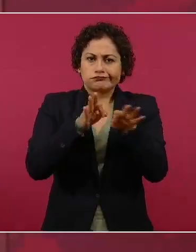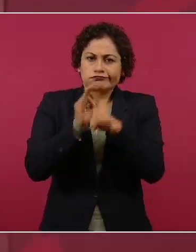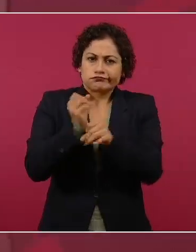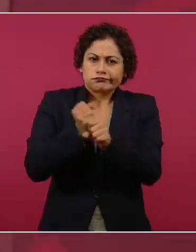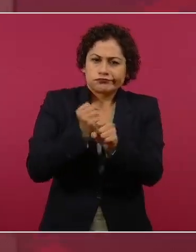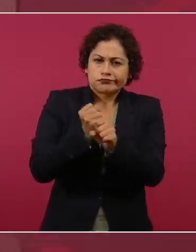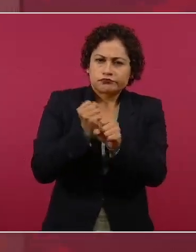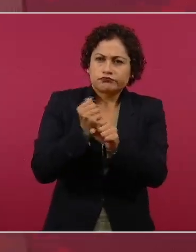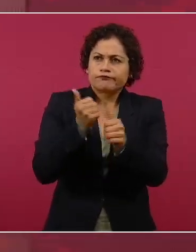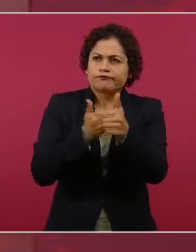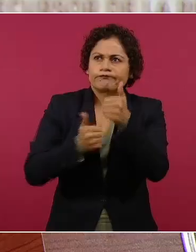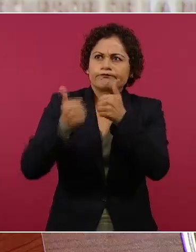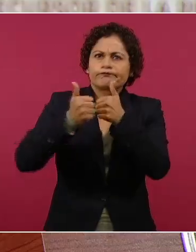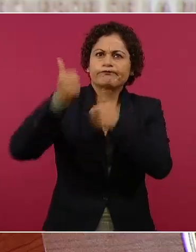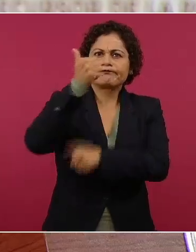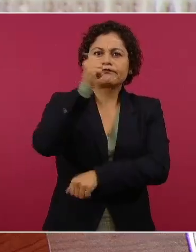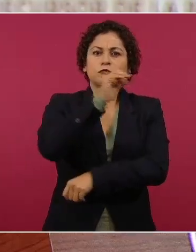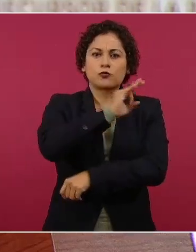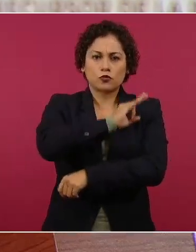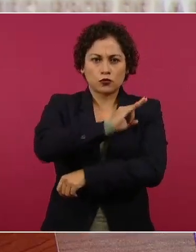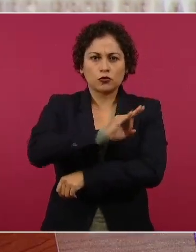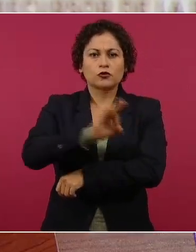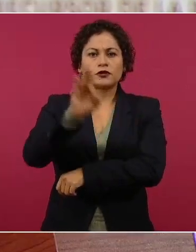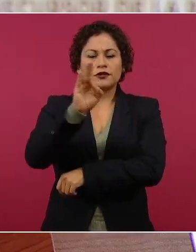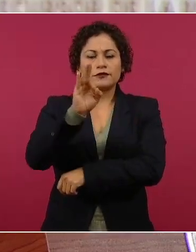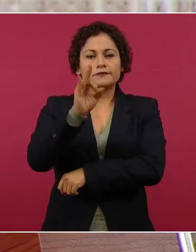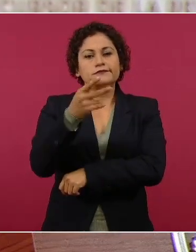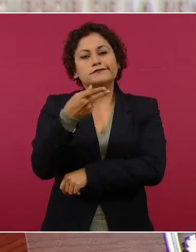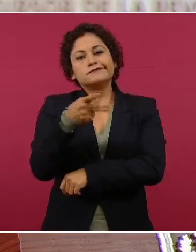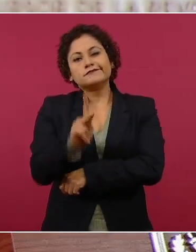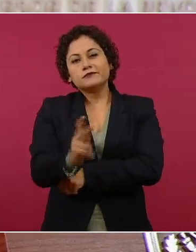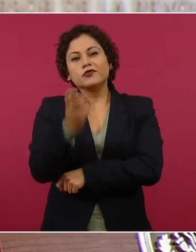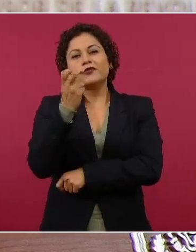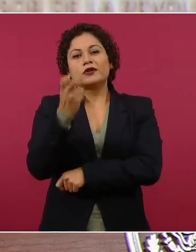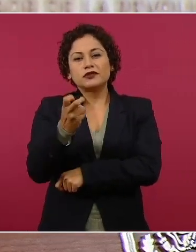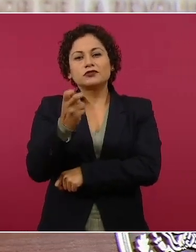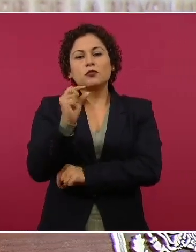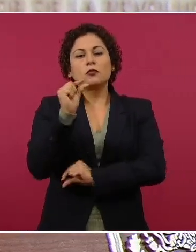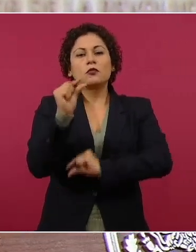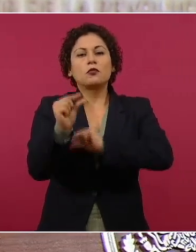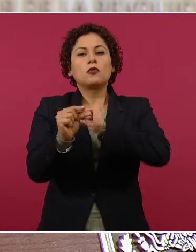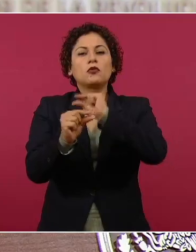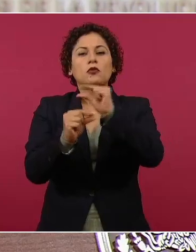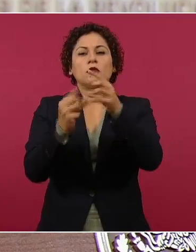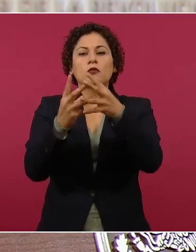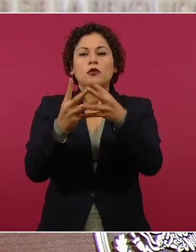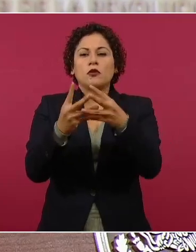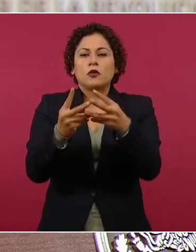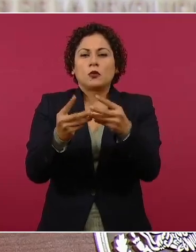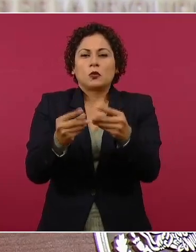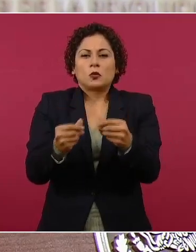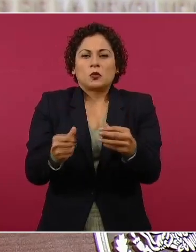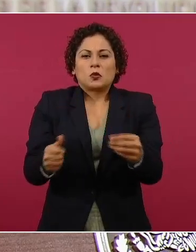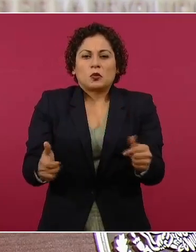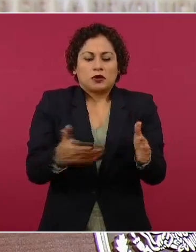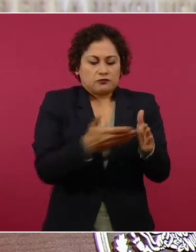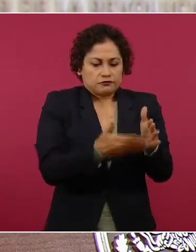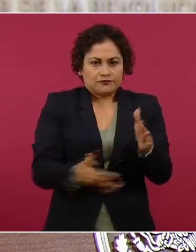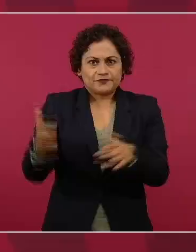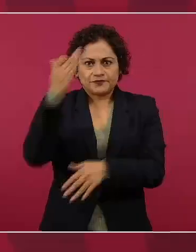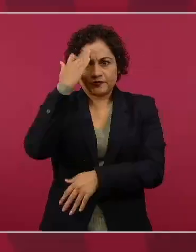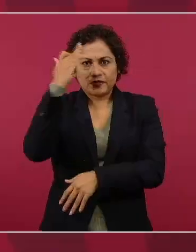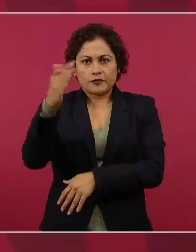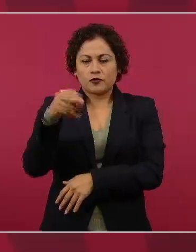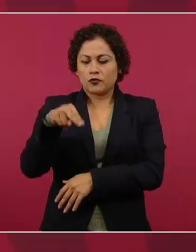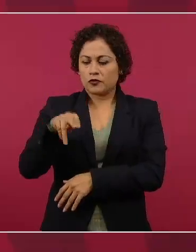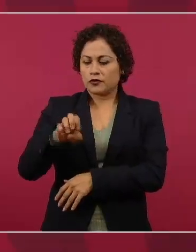Todo eso se fue perdiendo con el periodo neoliberal. Fue como